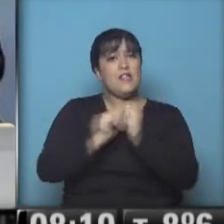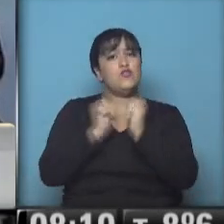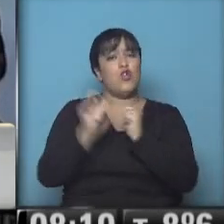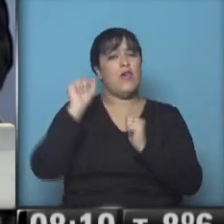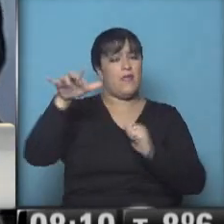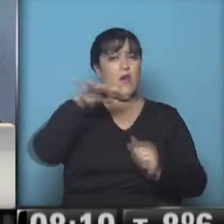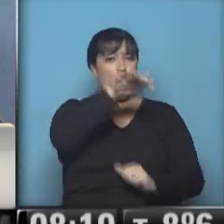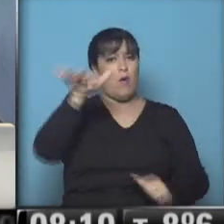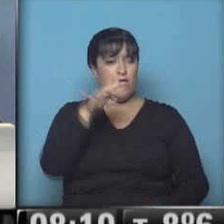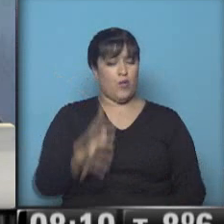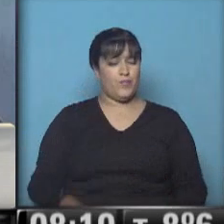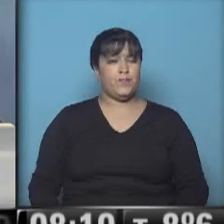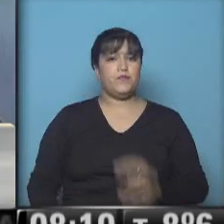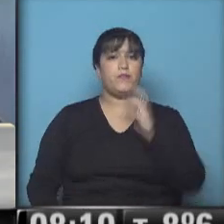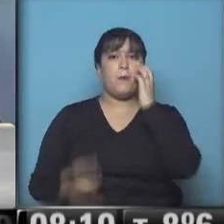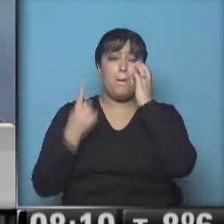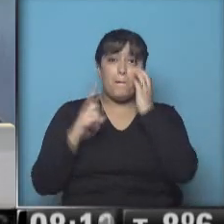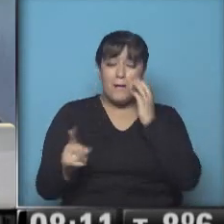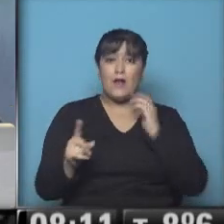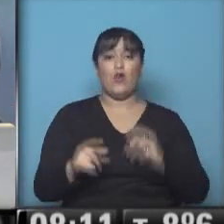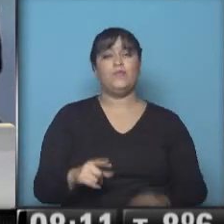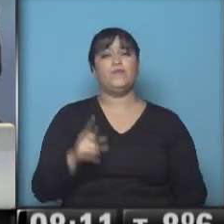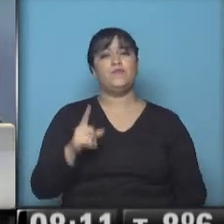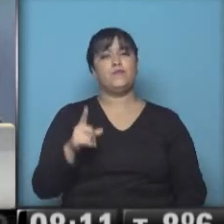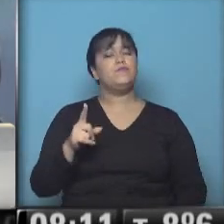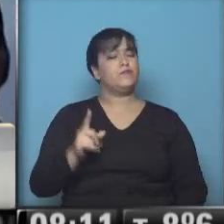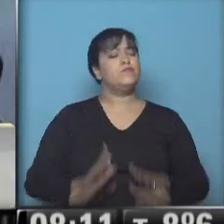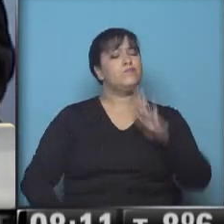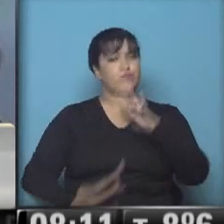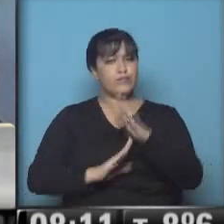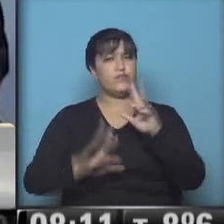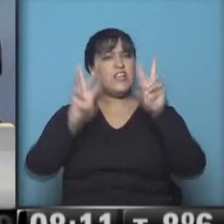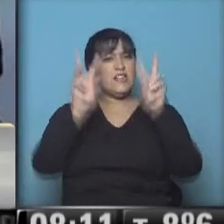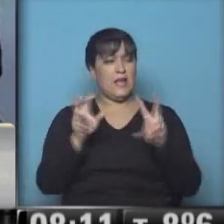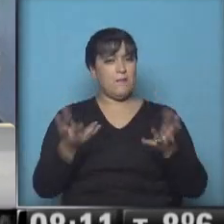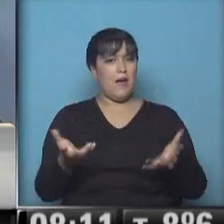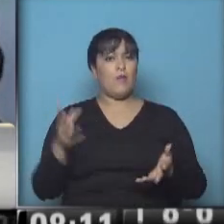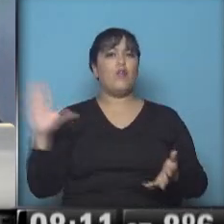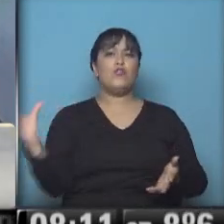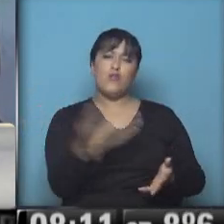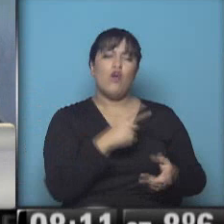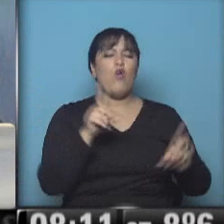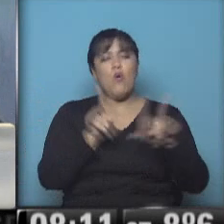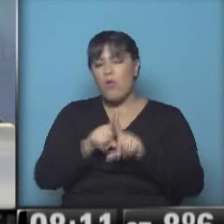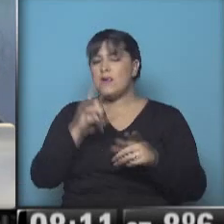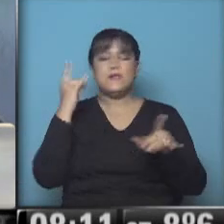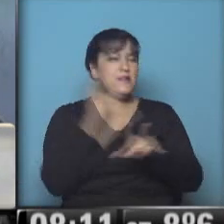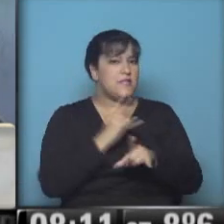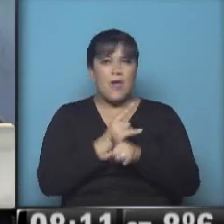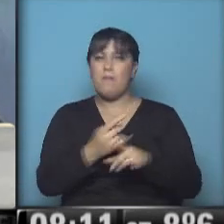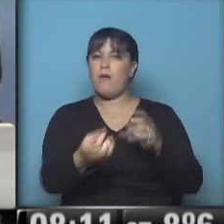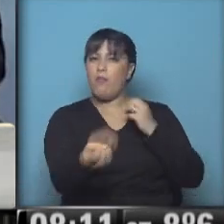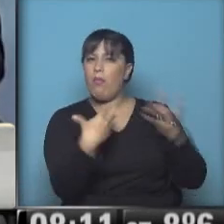comunidad pero yendo al núcleo de la cuestión porque todo es distorsión por parte de ese medio